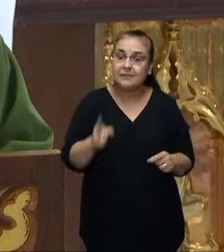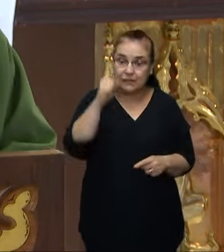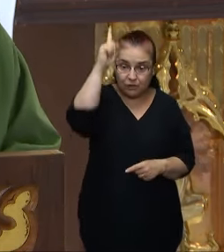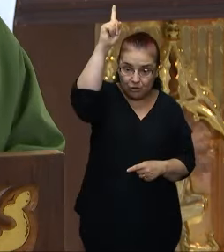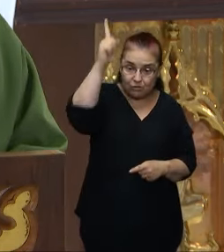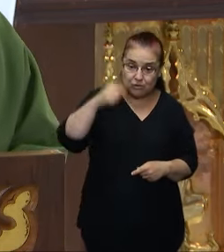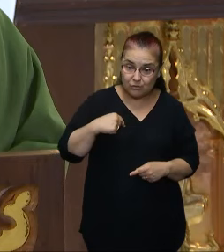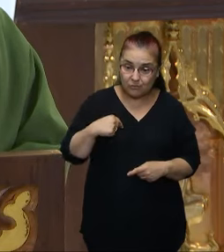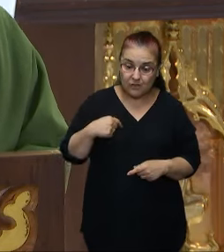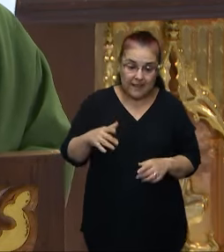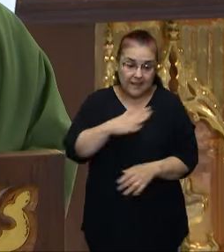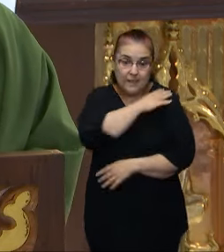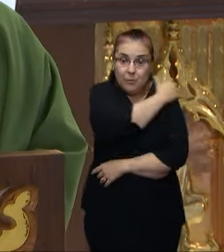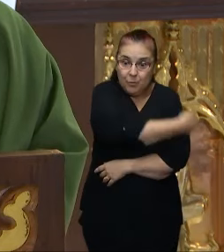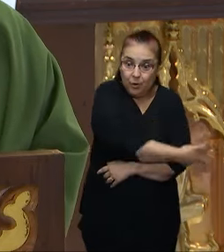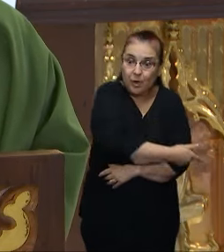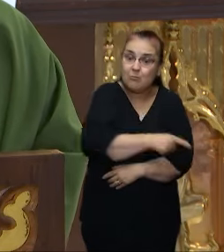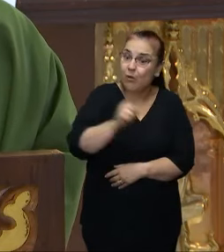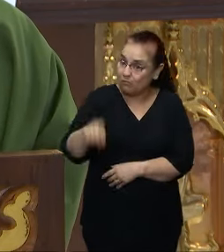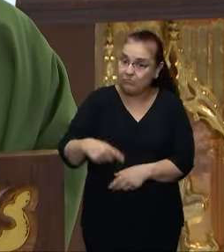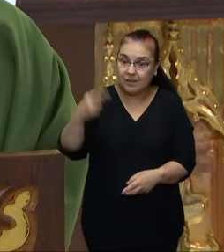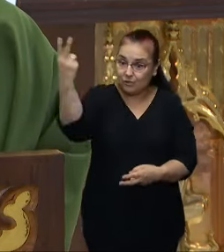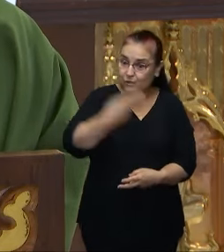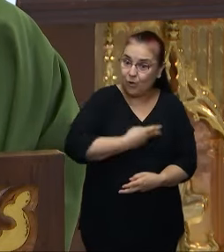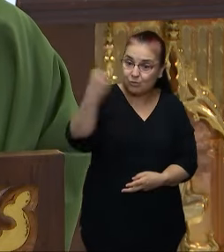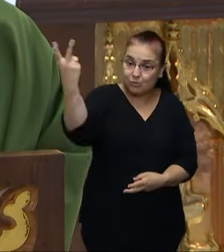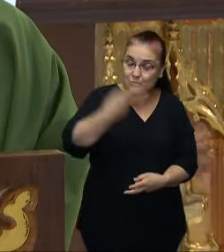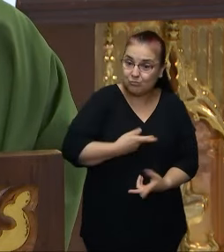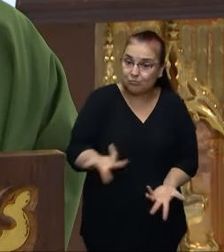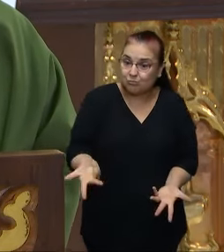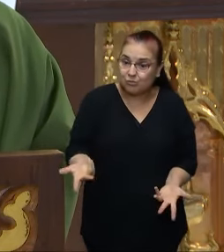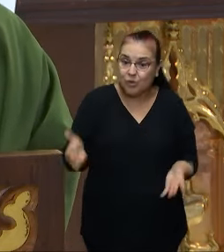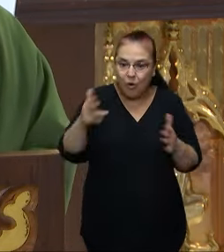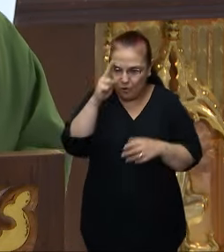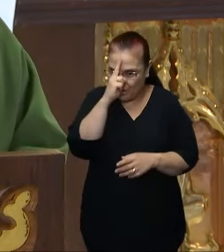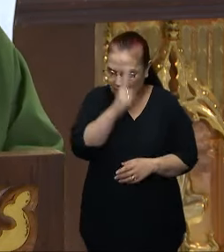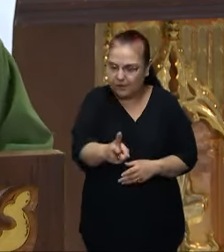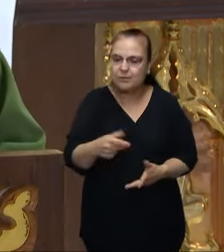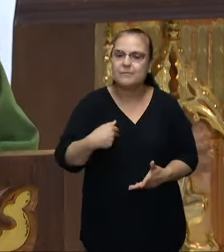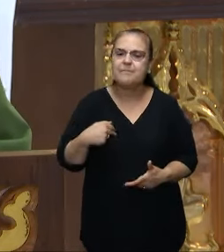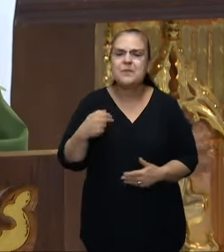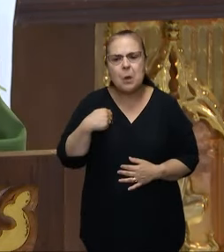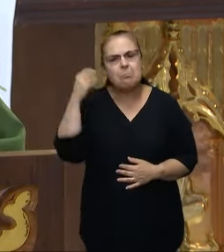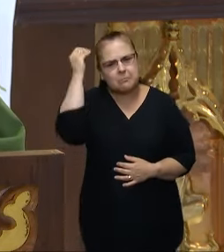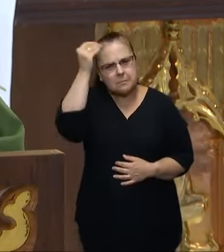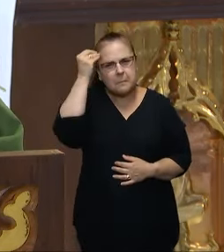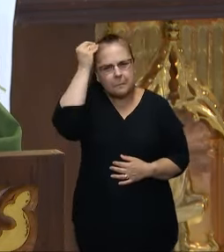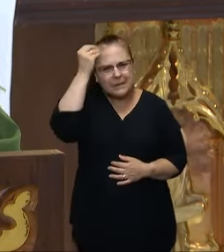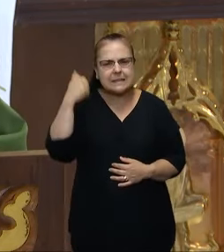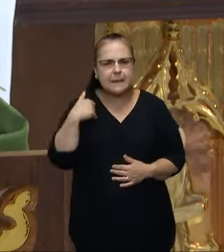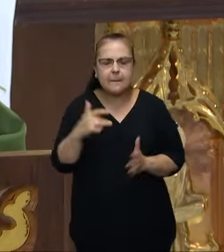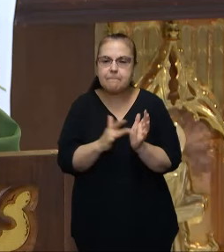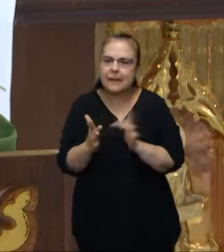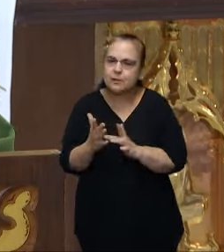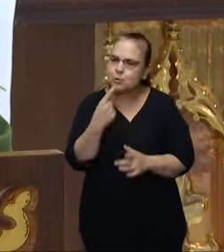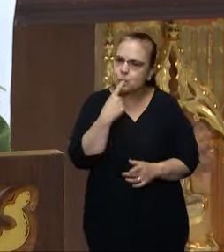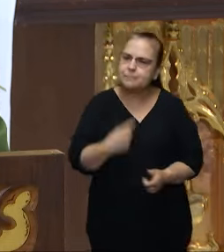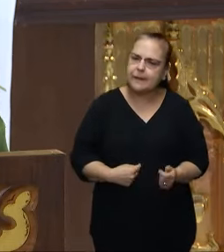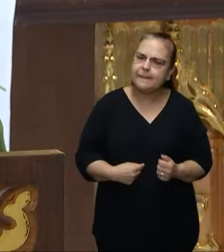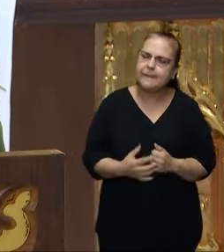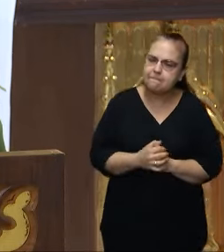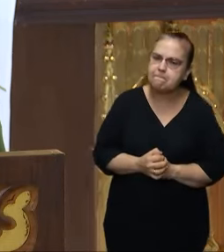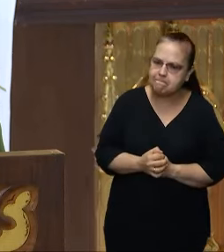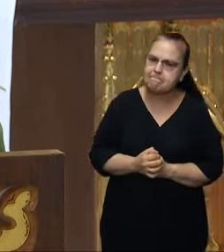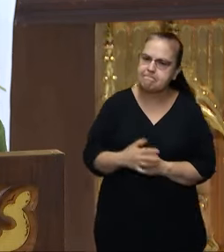no En definitiva Esto me venía a la cabeza cuando yo estaba pensando estas palabras y Jesús nos dice una cosa que a mí también me ha